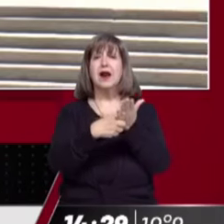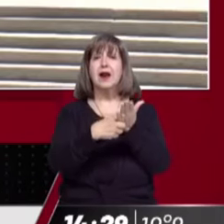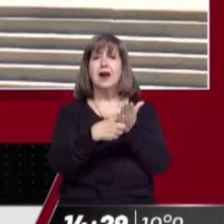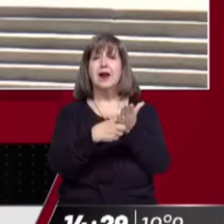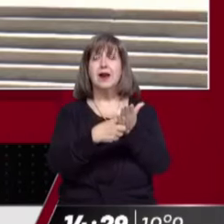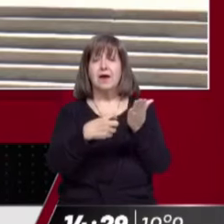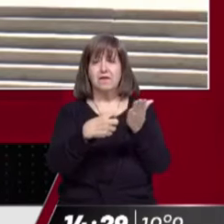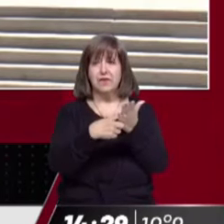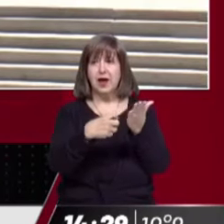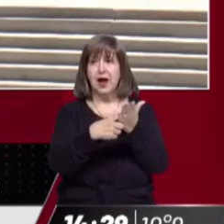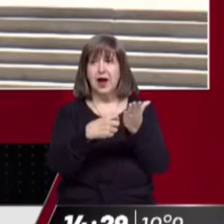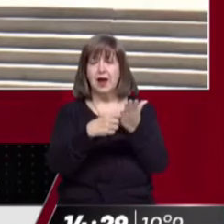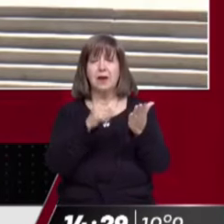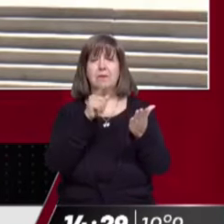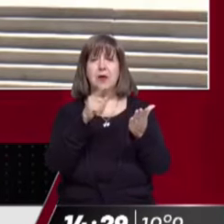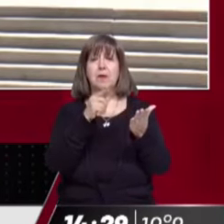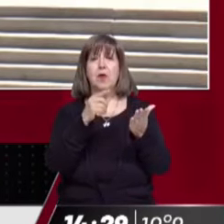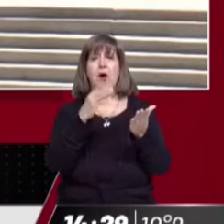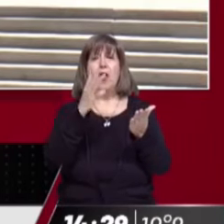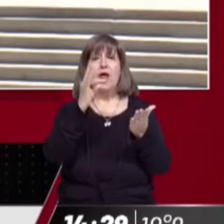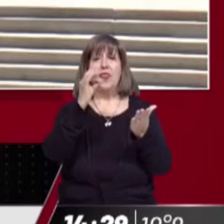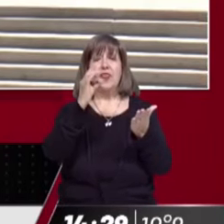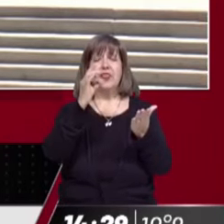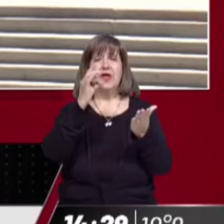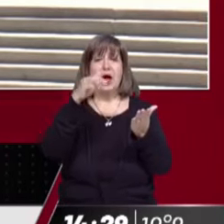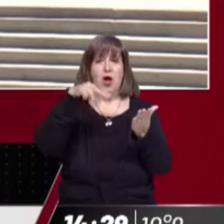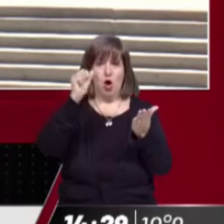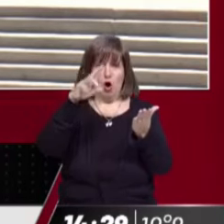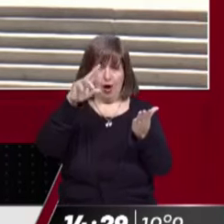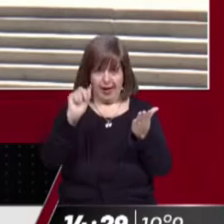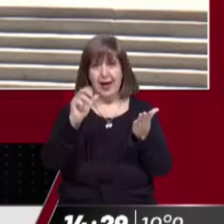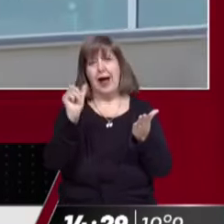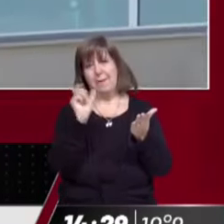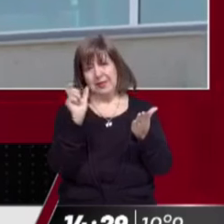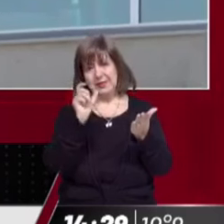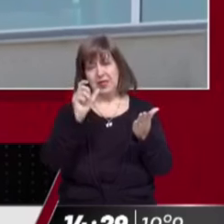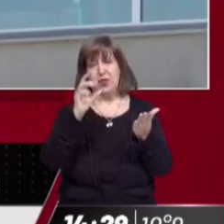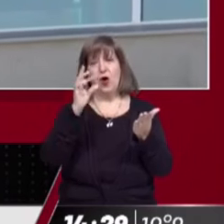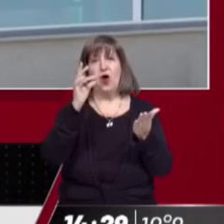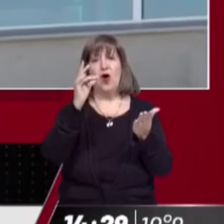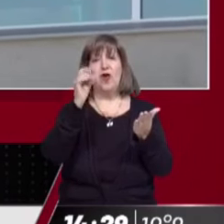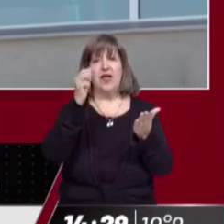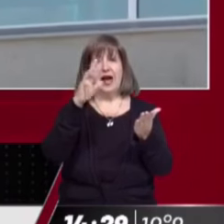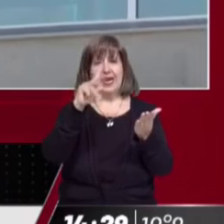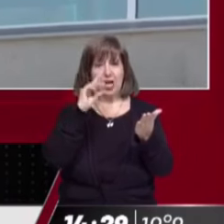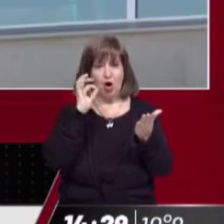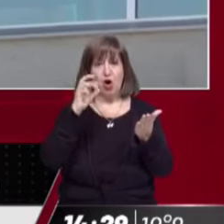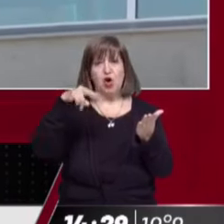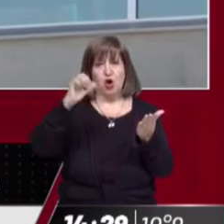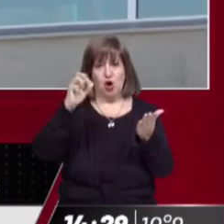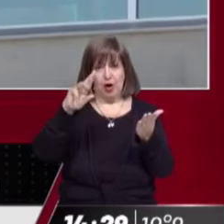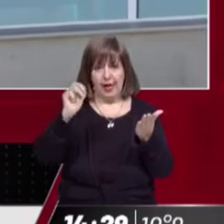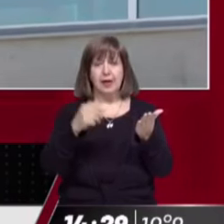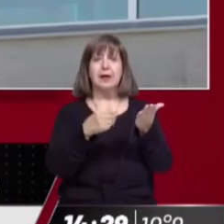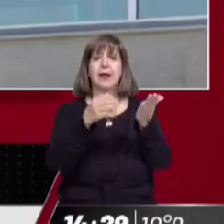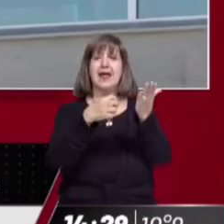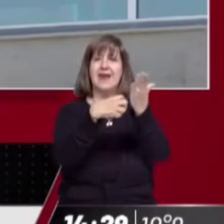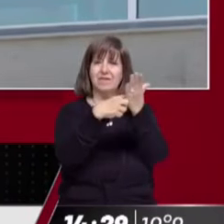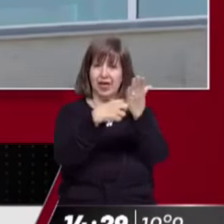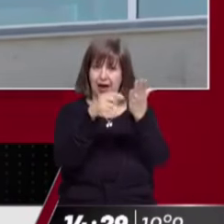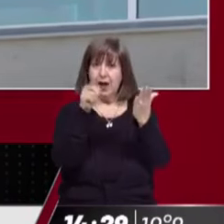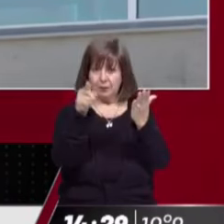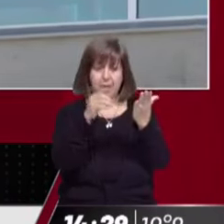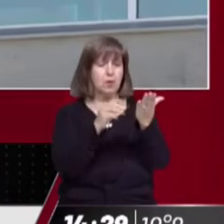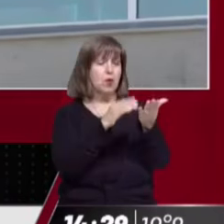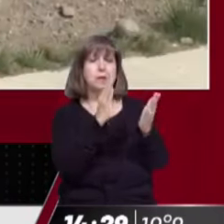de delitos contra la integridad sexual, Darío Nora, que nos decía que lo que es determinante para la